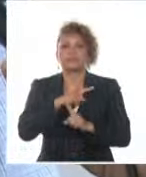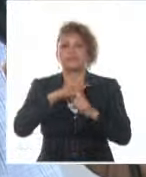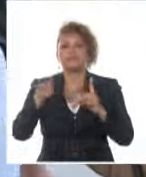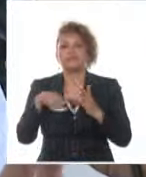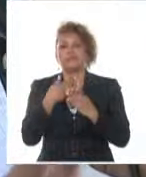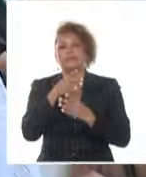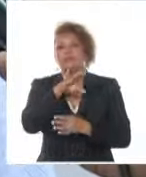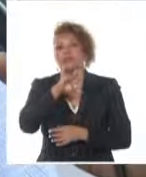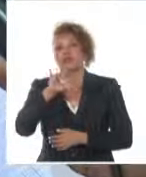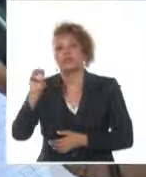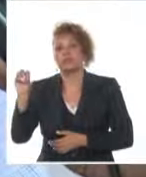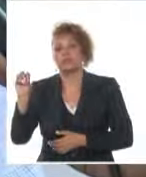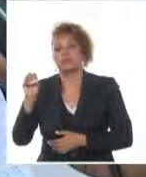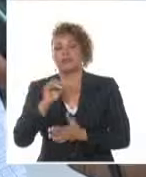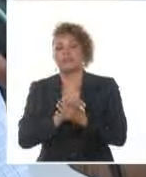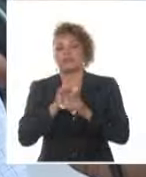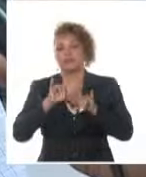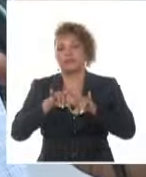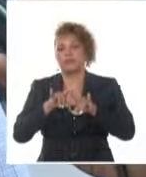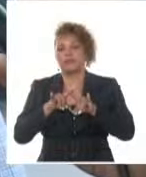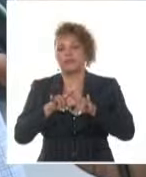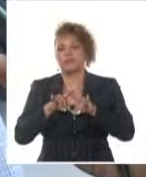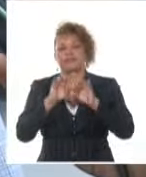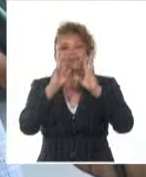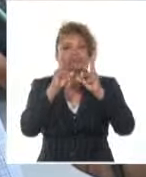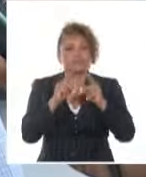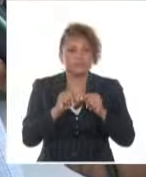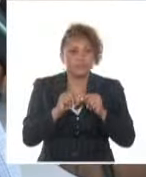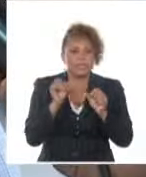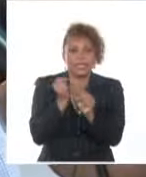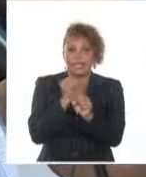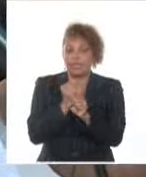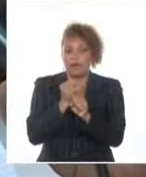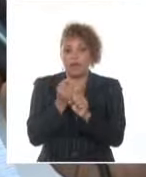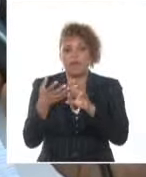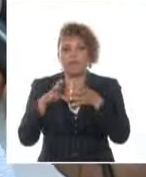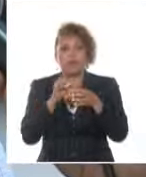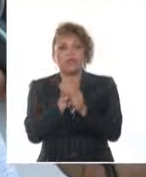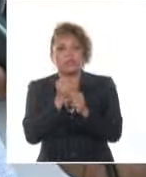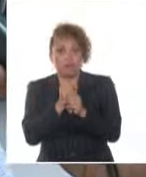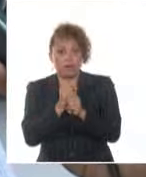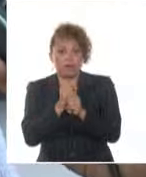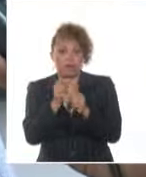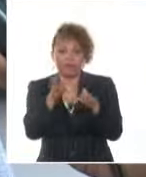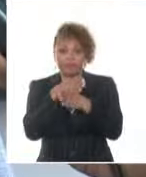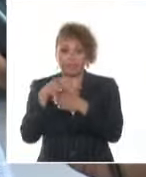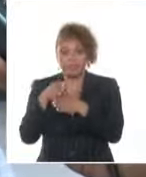900 megawatts. Como resultado de esta estrategia que estoy explicando en estos momentos,